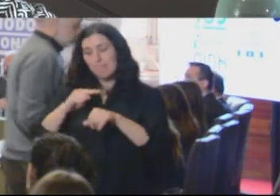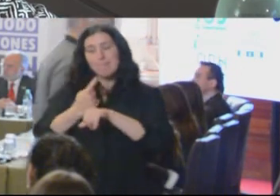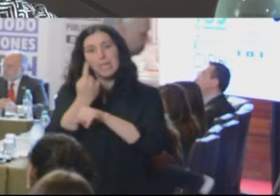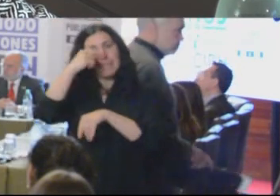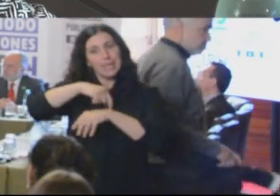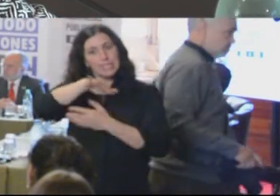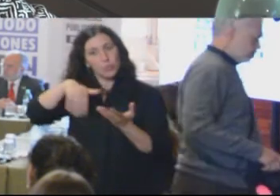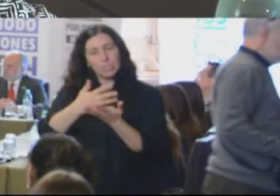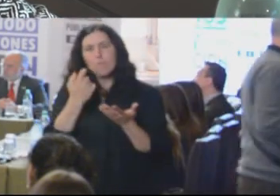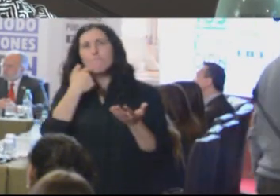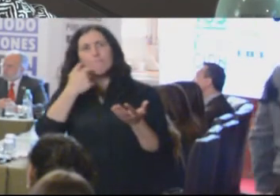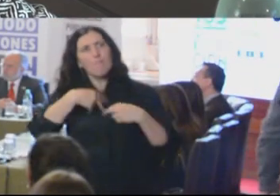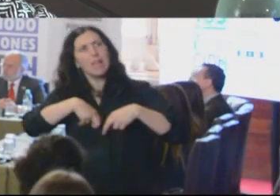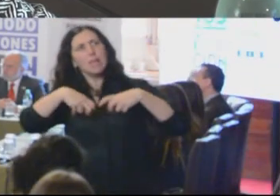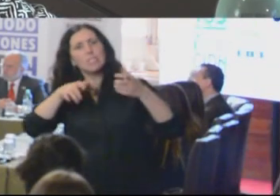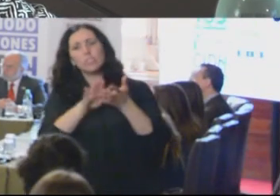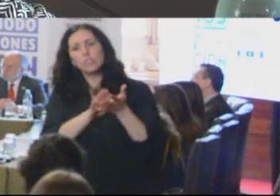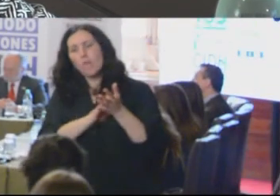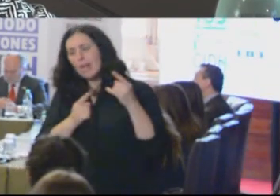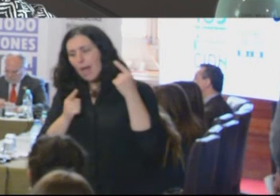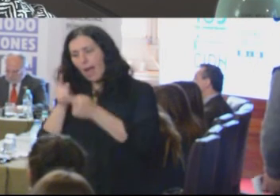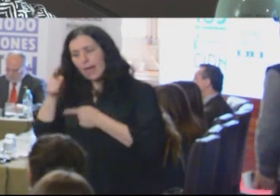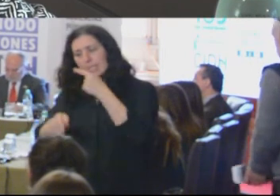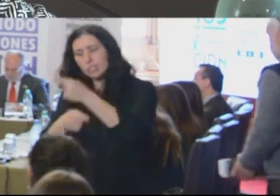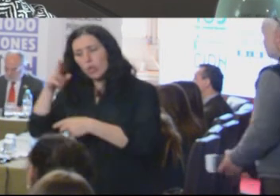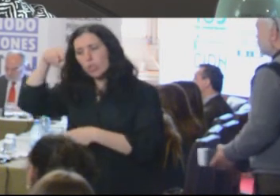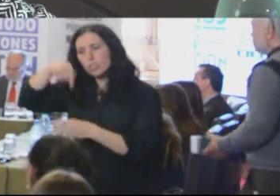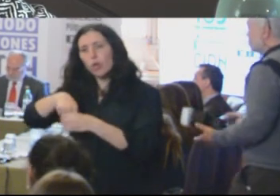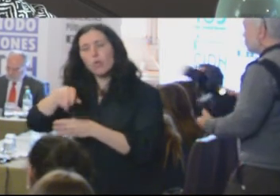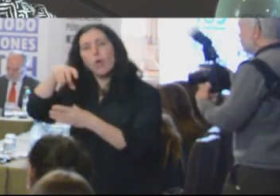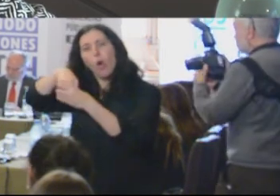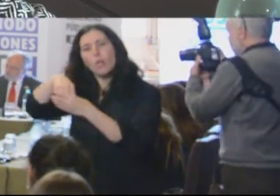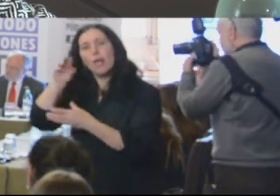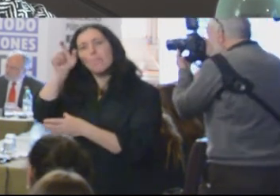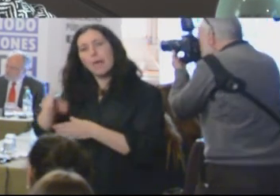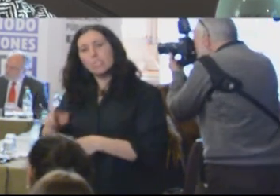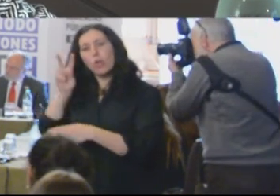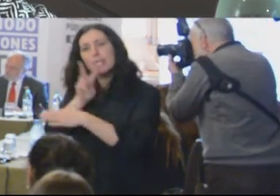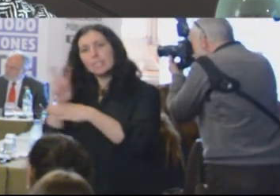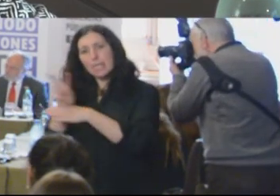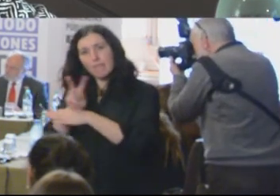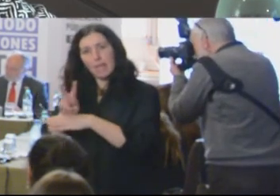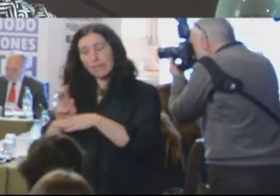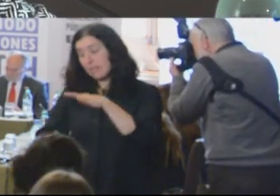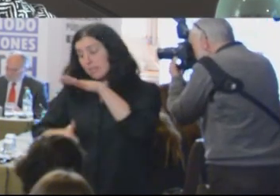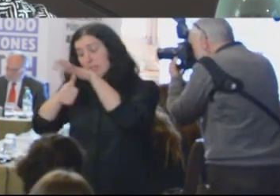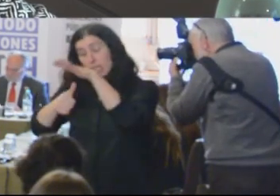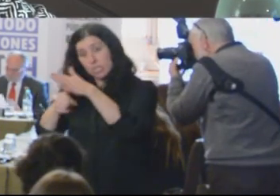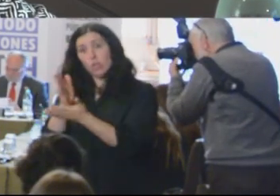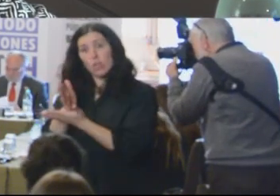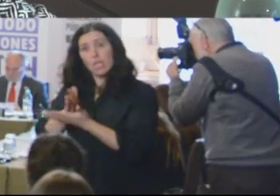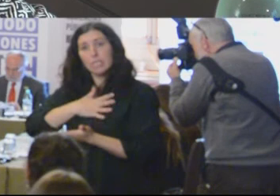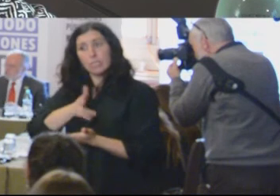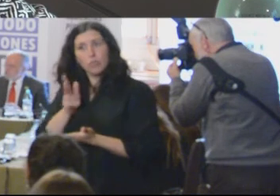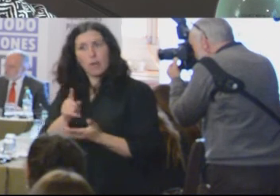falta de investigación de agresiones contra defensores y defensoras de derechos humanos líderes y liderezas sociales a las que se